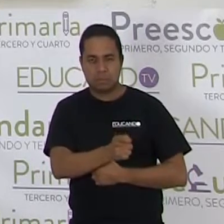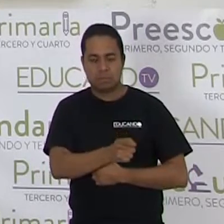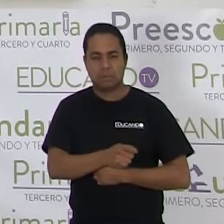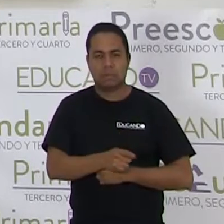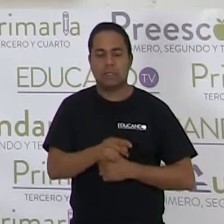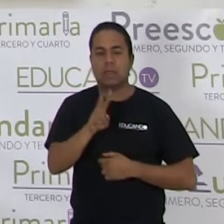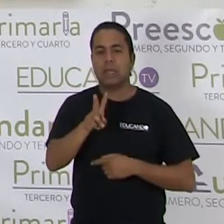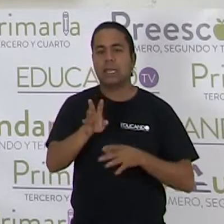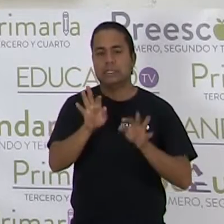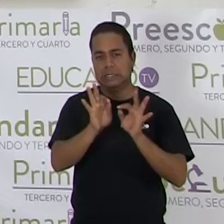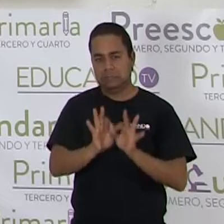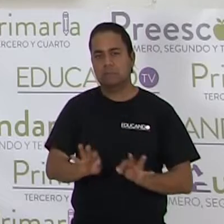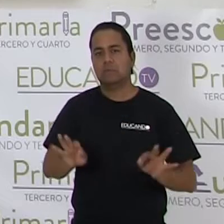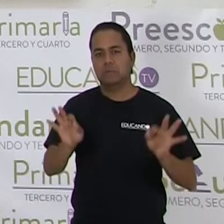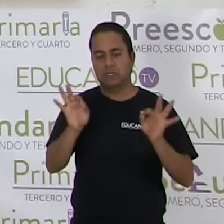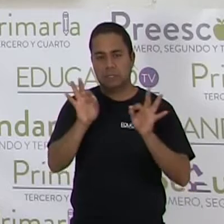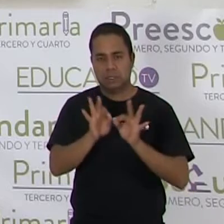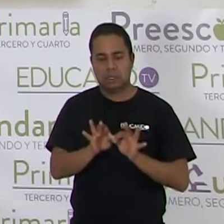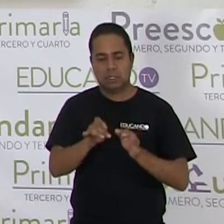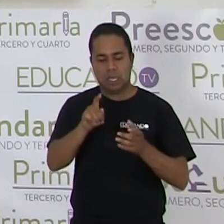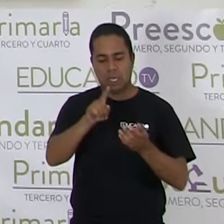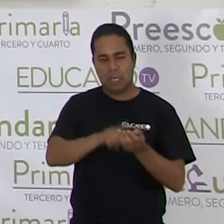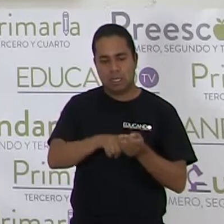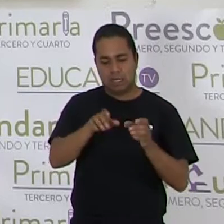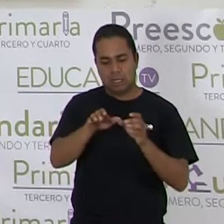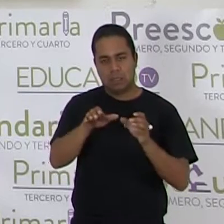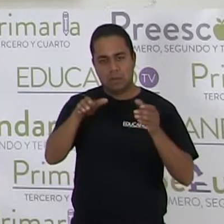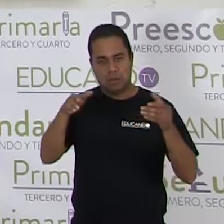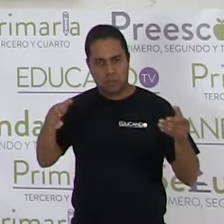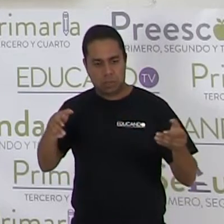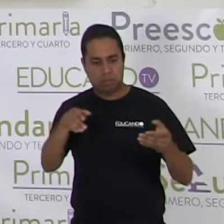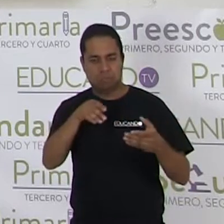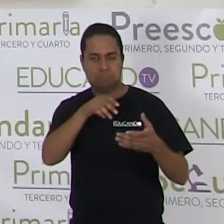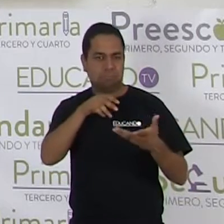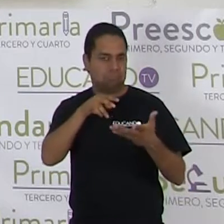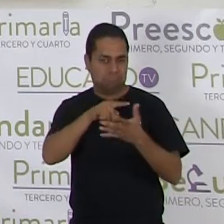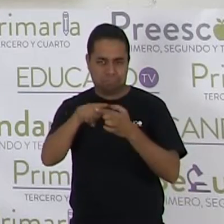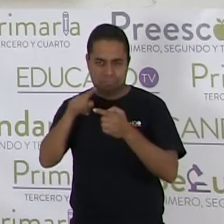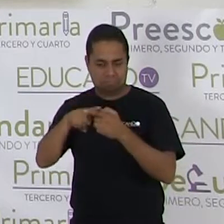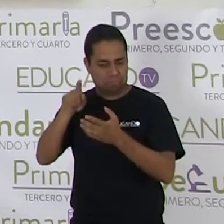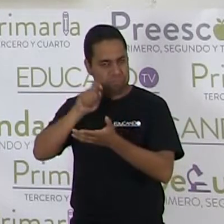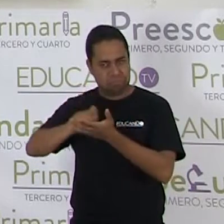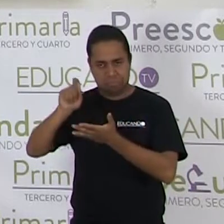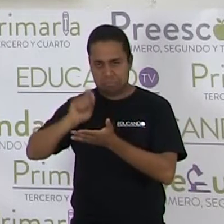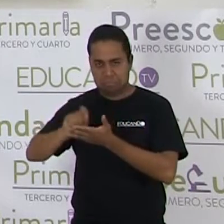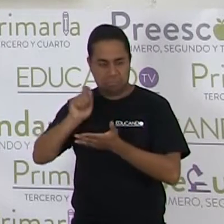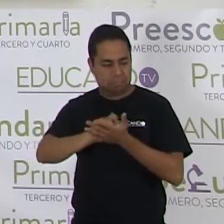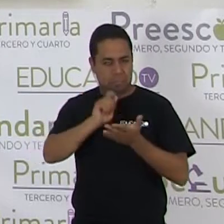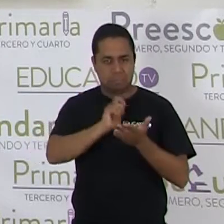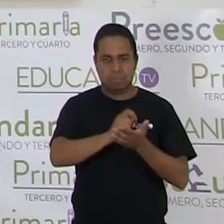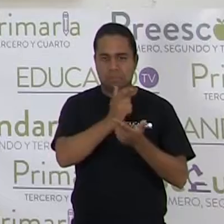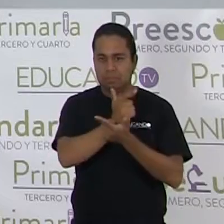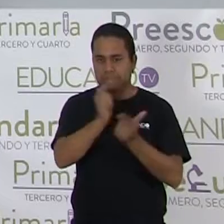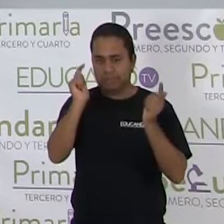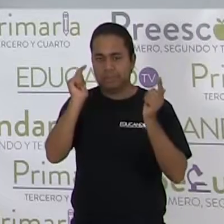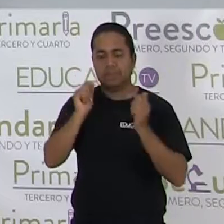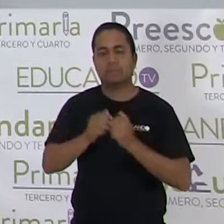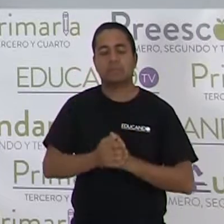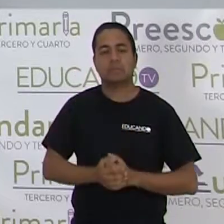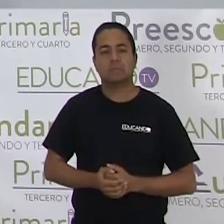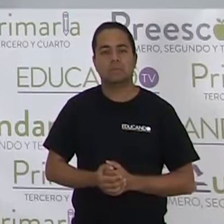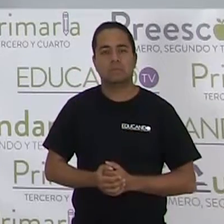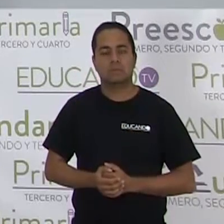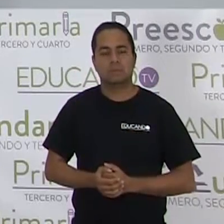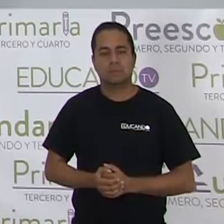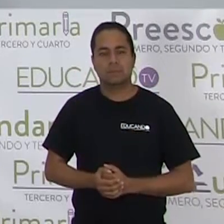muy importantes dentro de cualquier escrito. Cuando